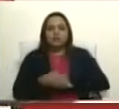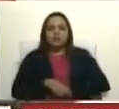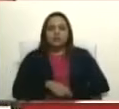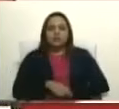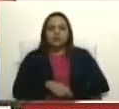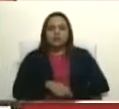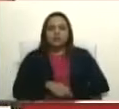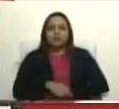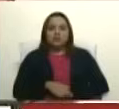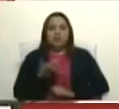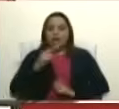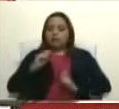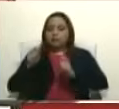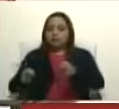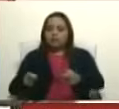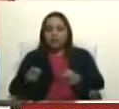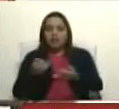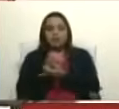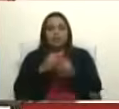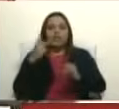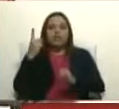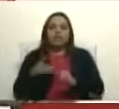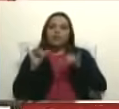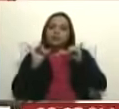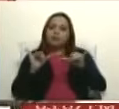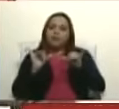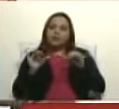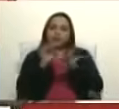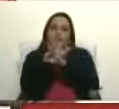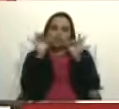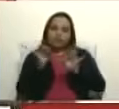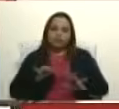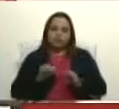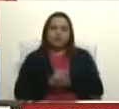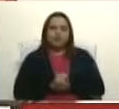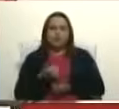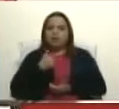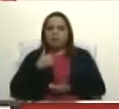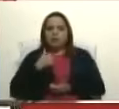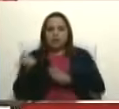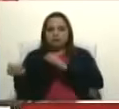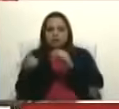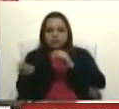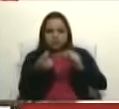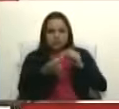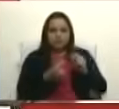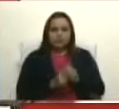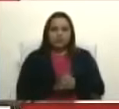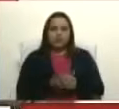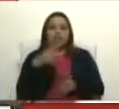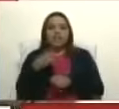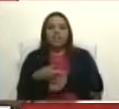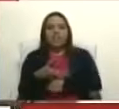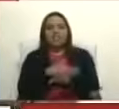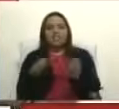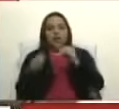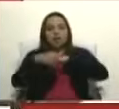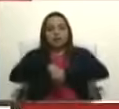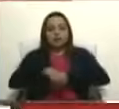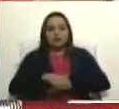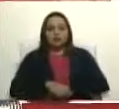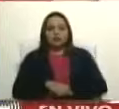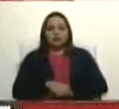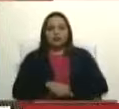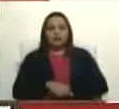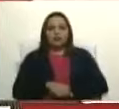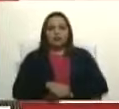hablar de independencia, tenía que ser en los mismos términos cualquier discusión. Es decir, de mutuo acuerdo. Ahí